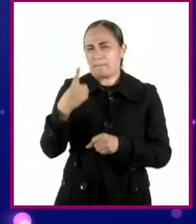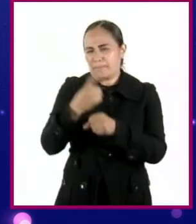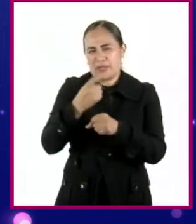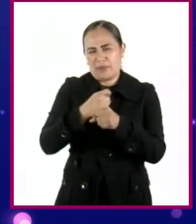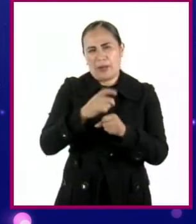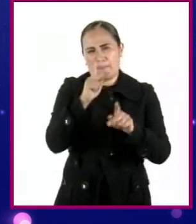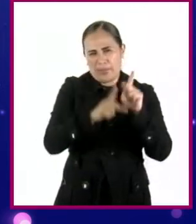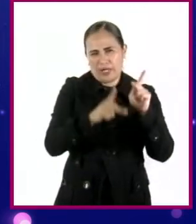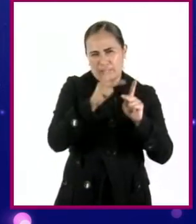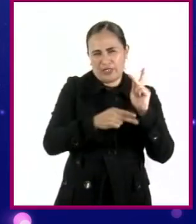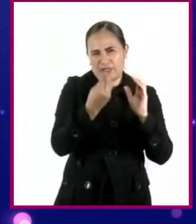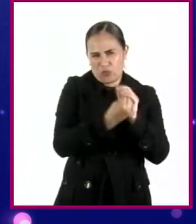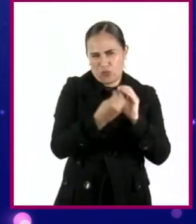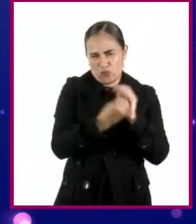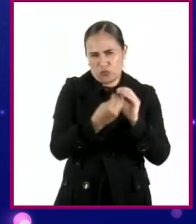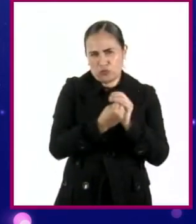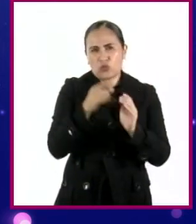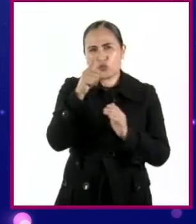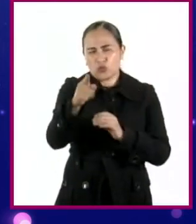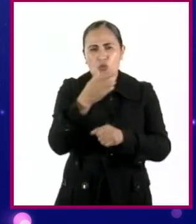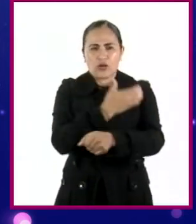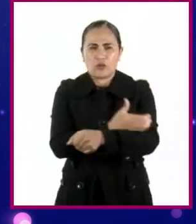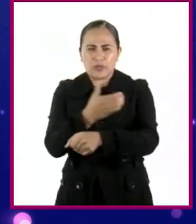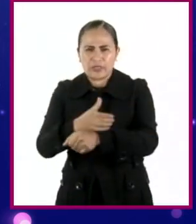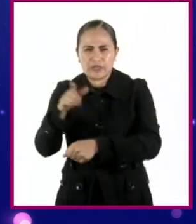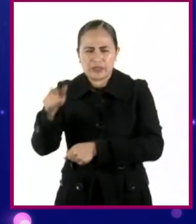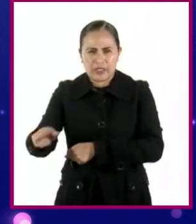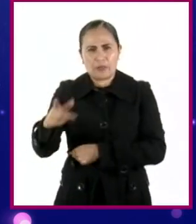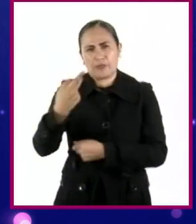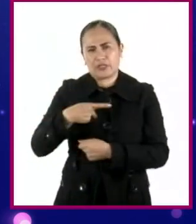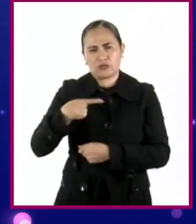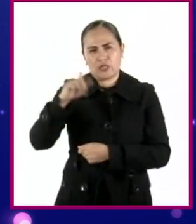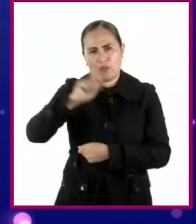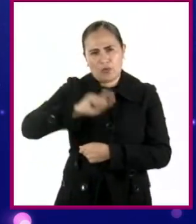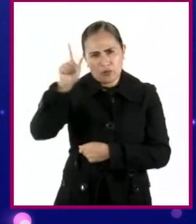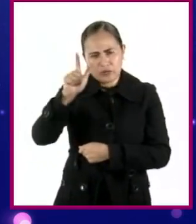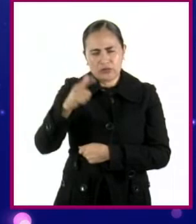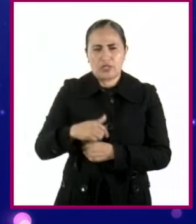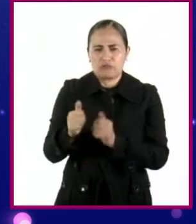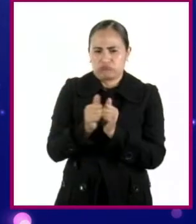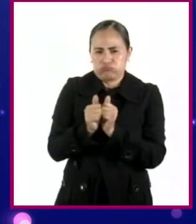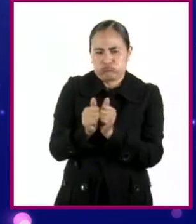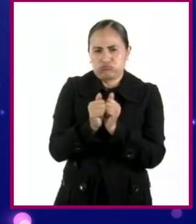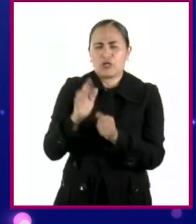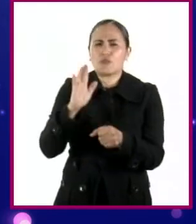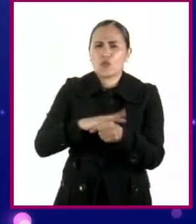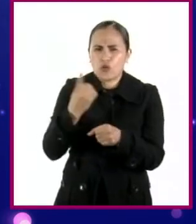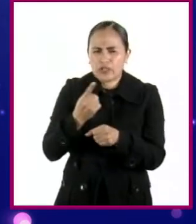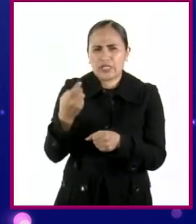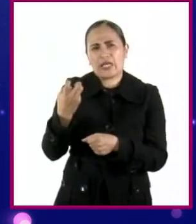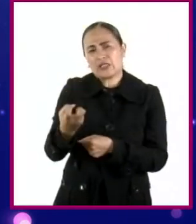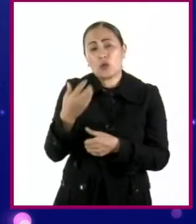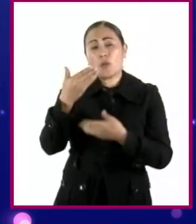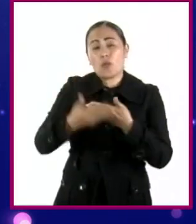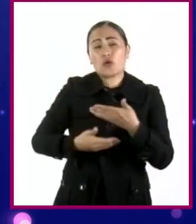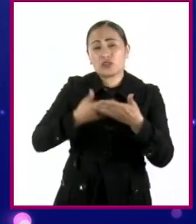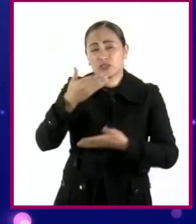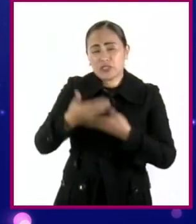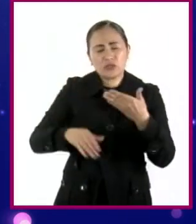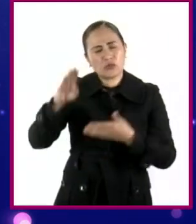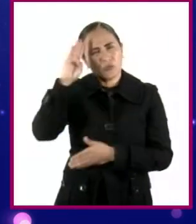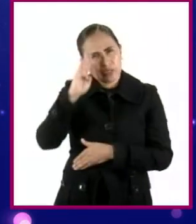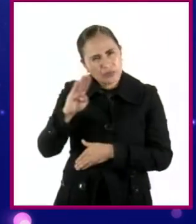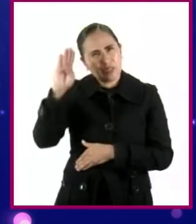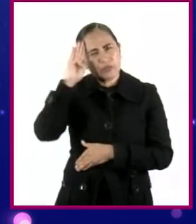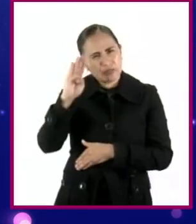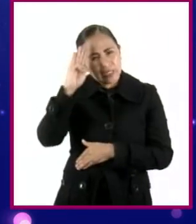fases, que tú estés acompañada de un profesional. ¿Por qué? Pues porque hay procesos reflexivos muy, muy